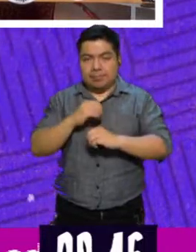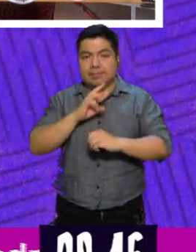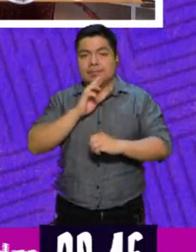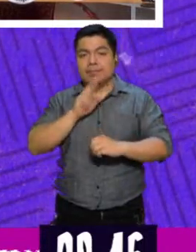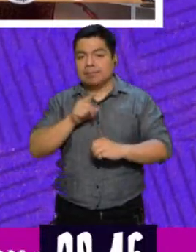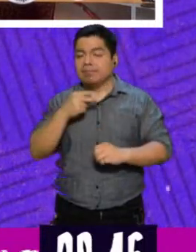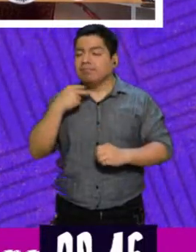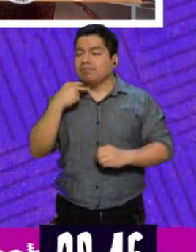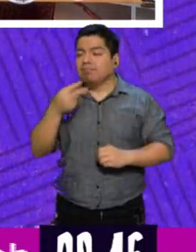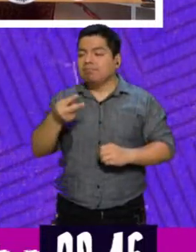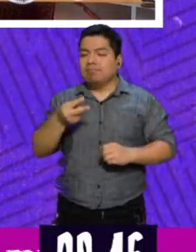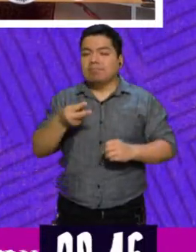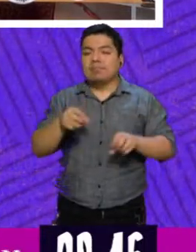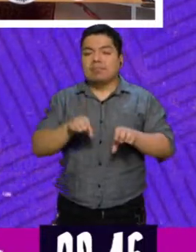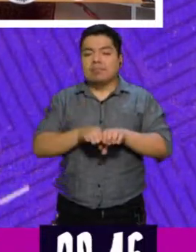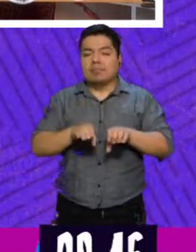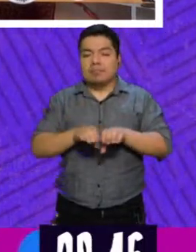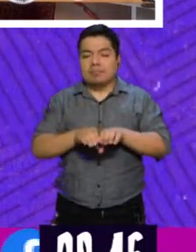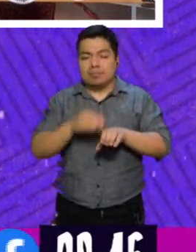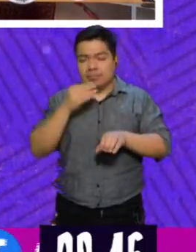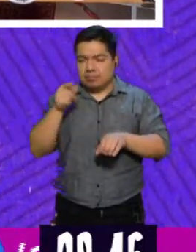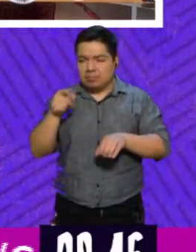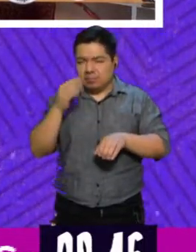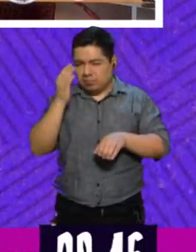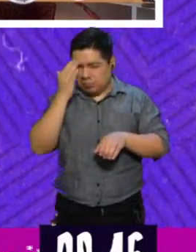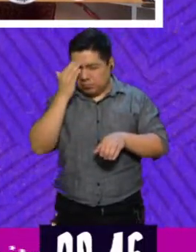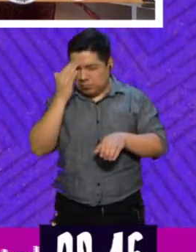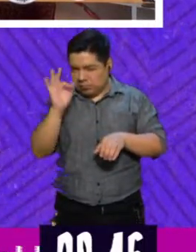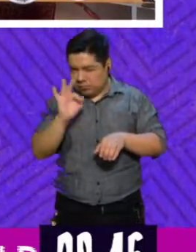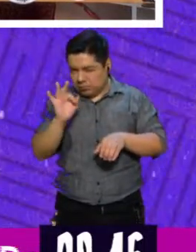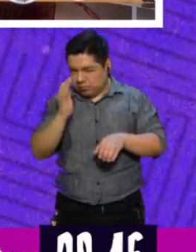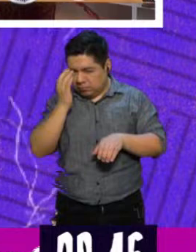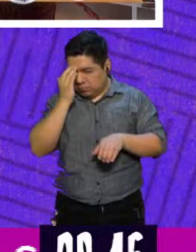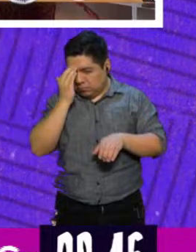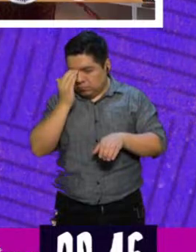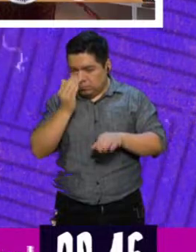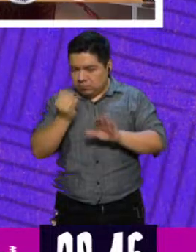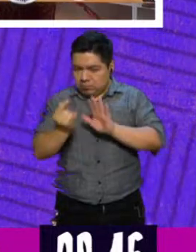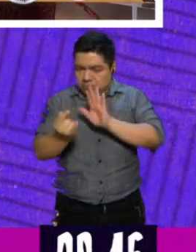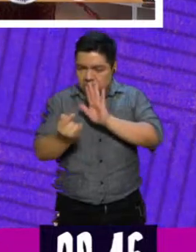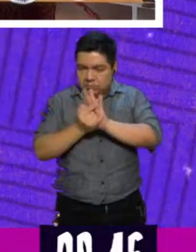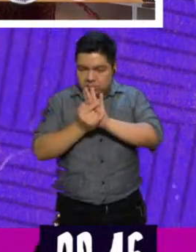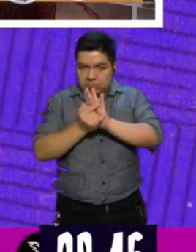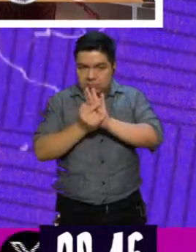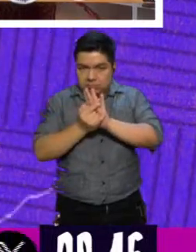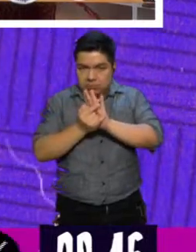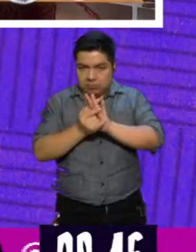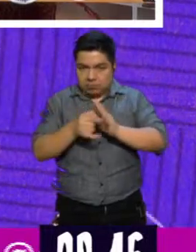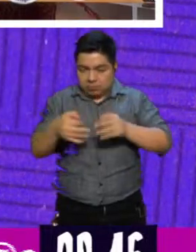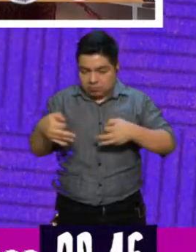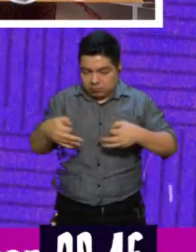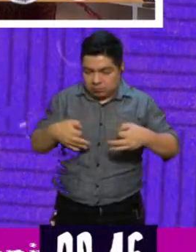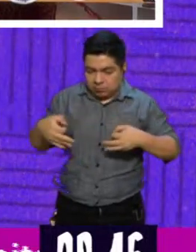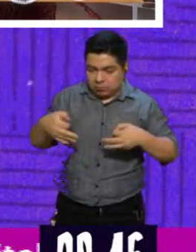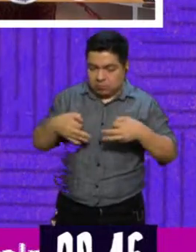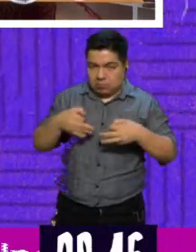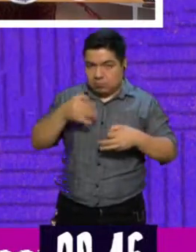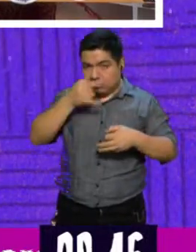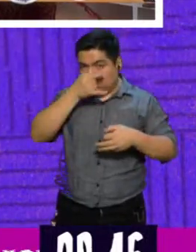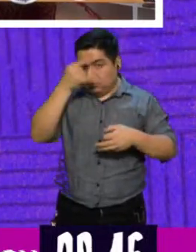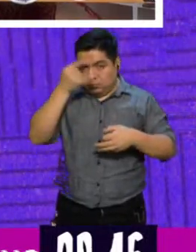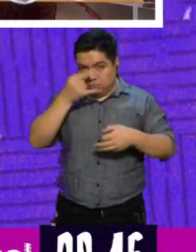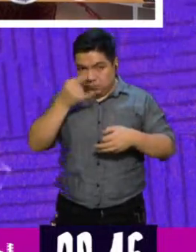voz. Bueno, se utilizan, si ustedes han visto, los emblemas del teatro, siempre suele ser una máscara alegre